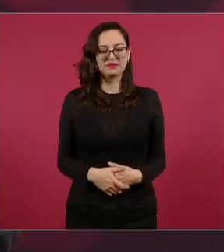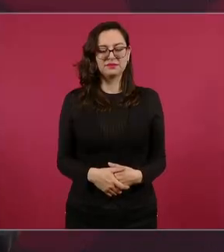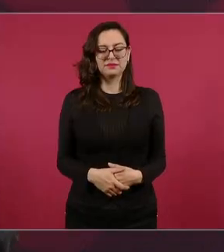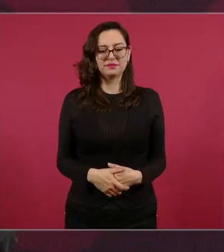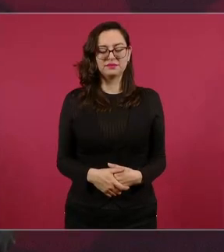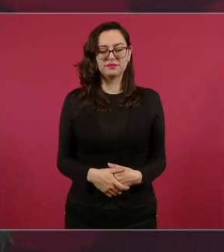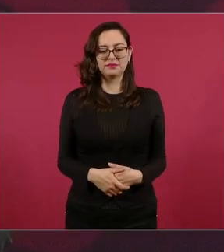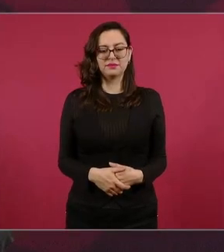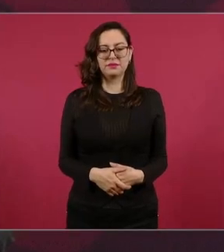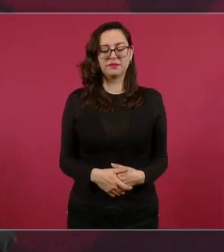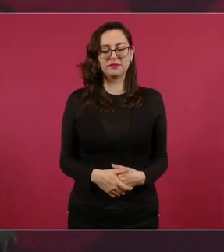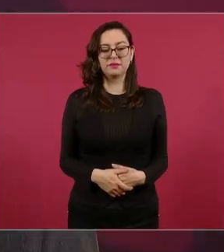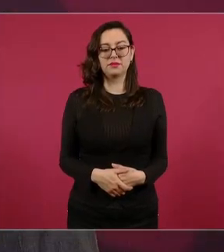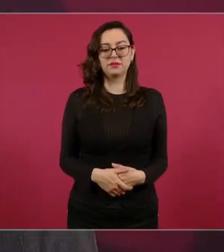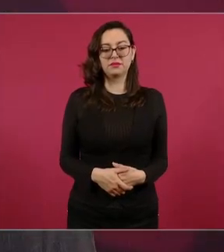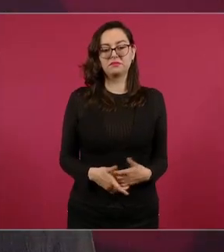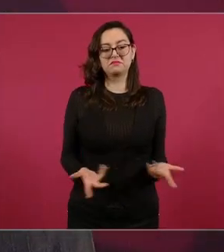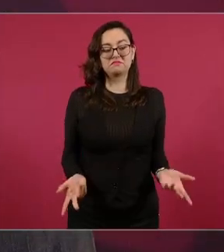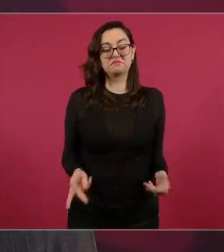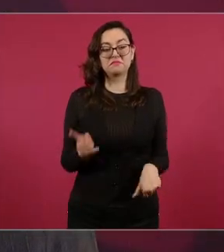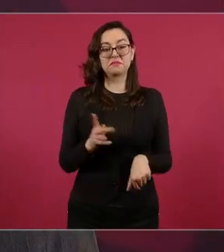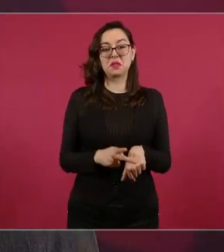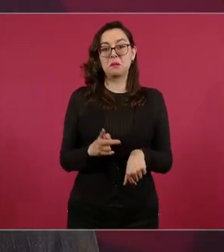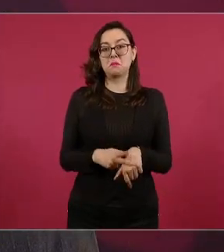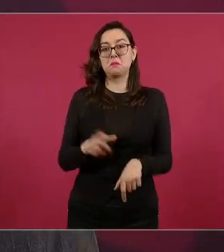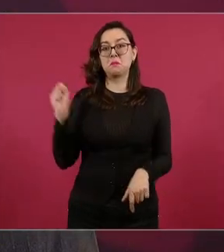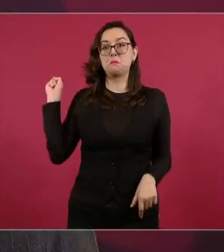para qué tirar la piedra y esconder la mano